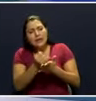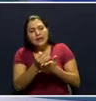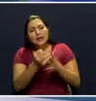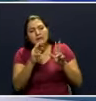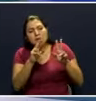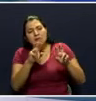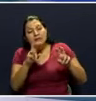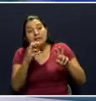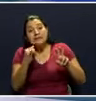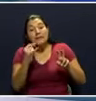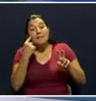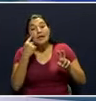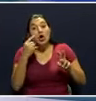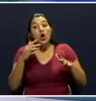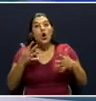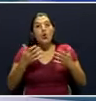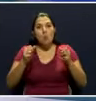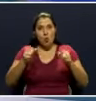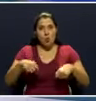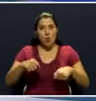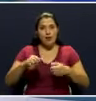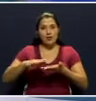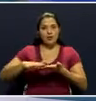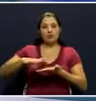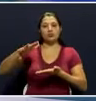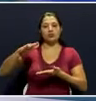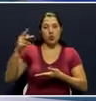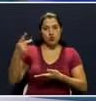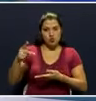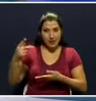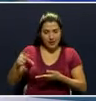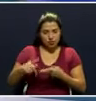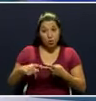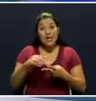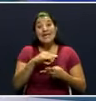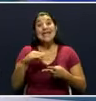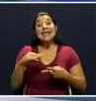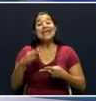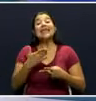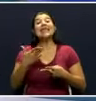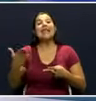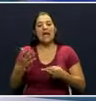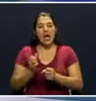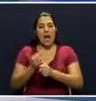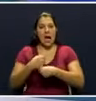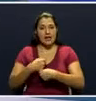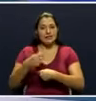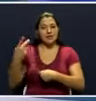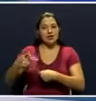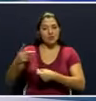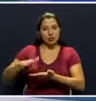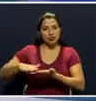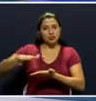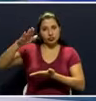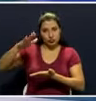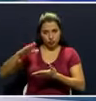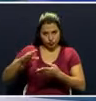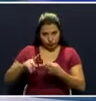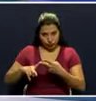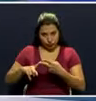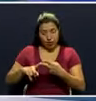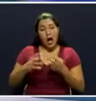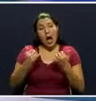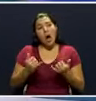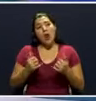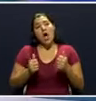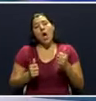riesgo y los elementos que aumentan el riesgo de contraer una enfermedad. ¿Cuál sería